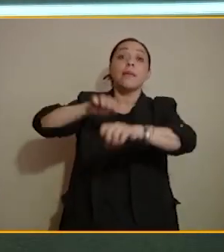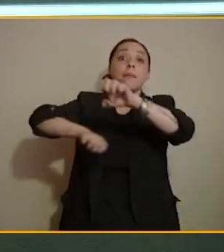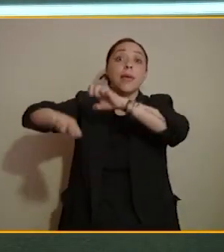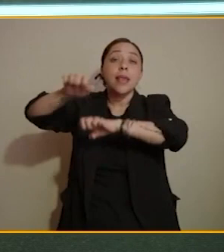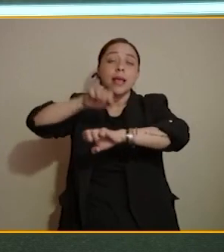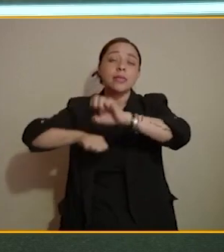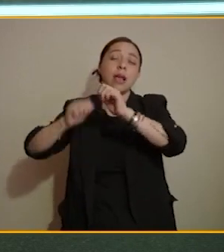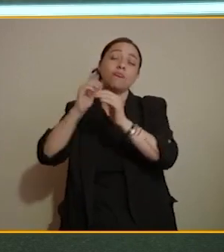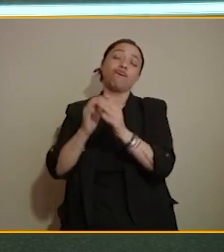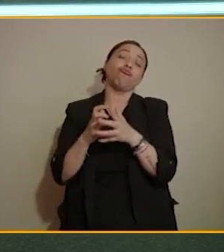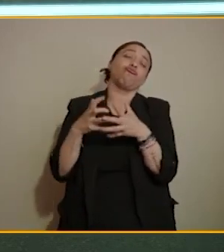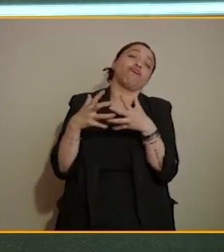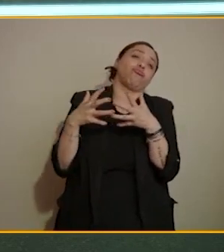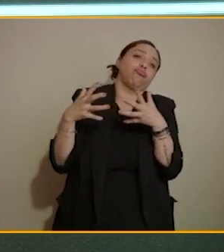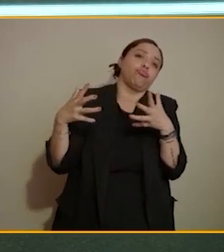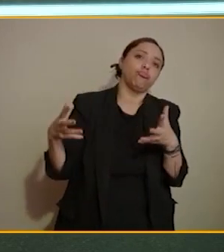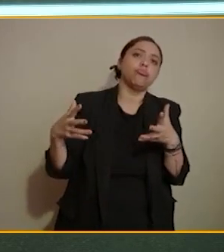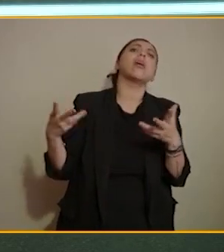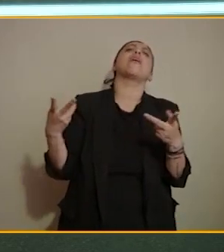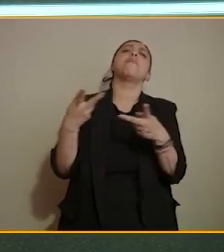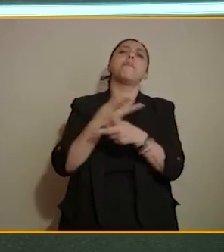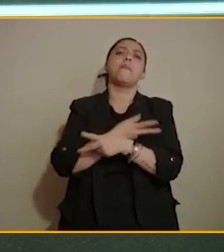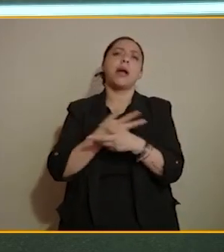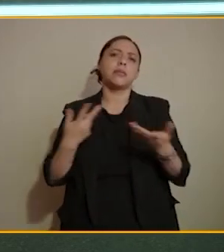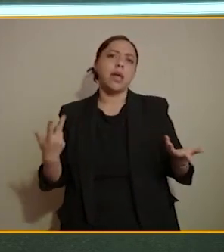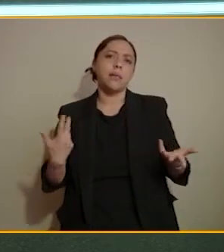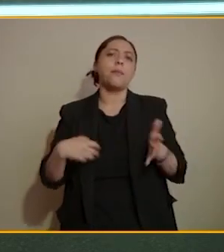empresariales, como con el efecto del nearshoring?